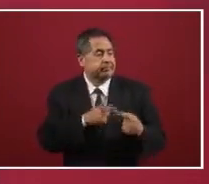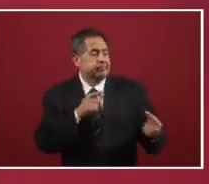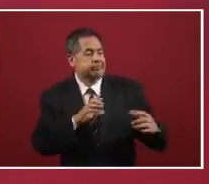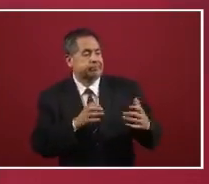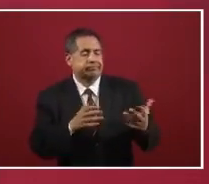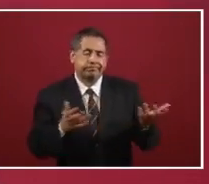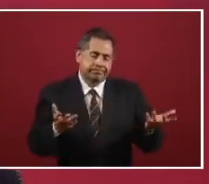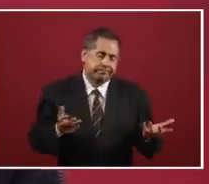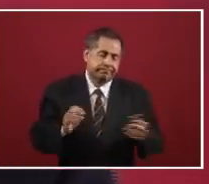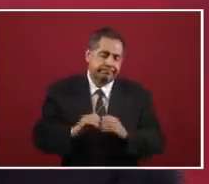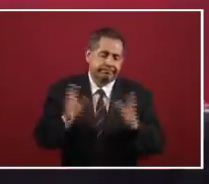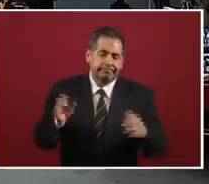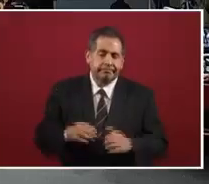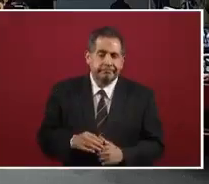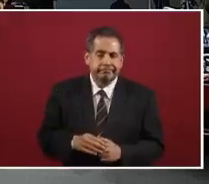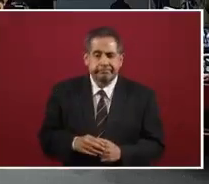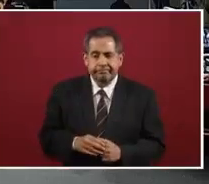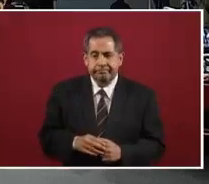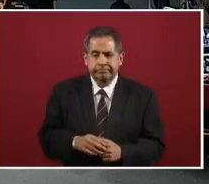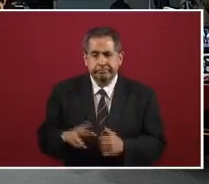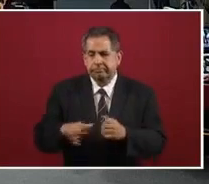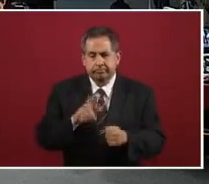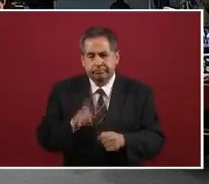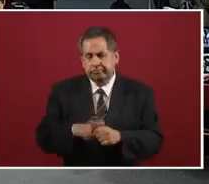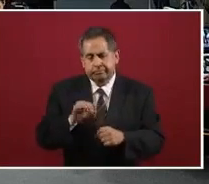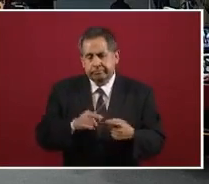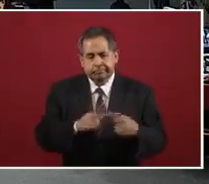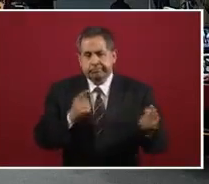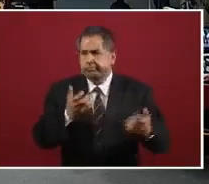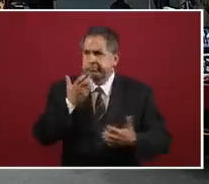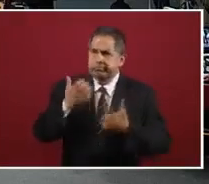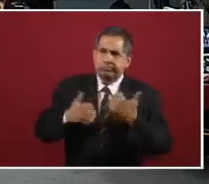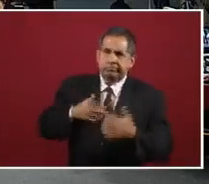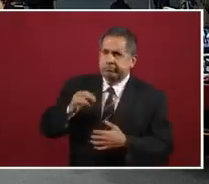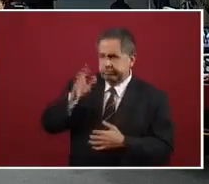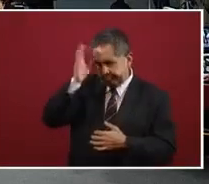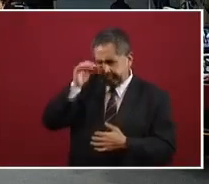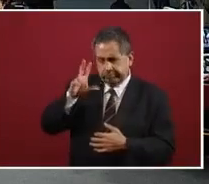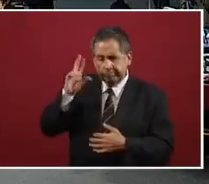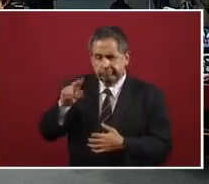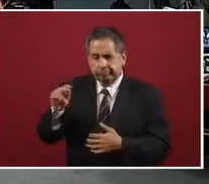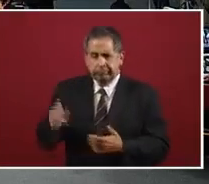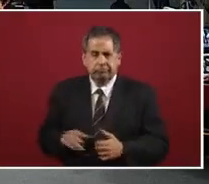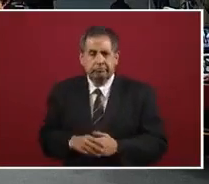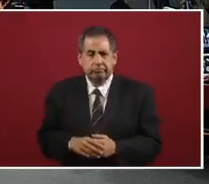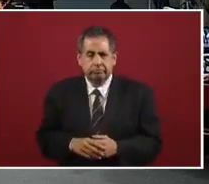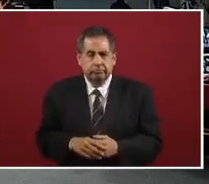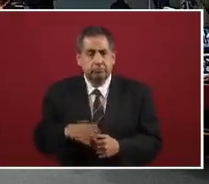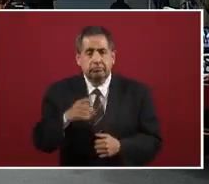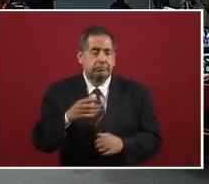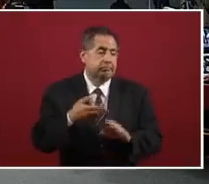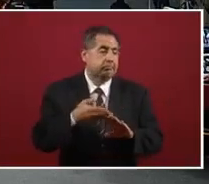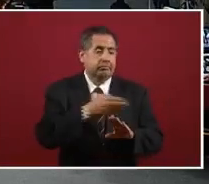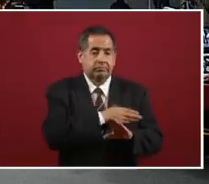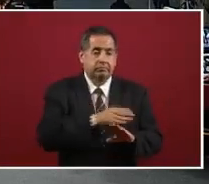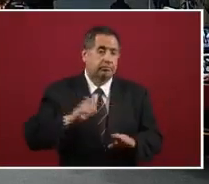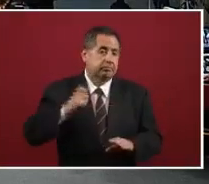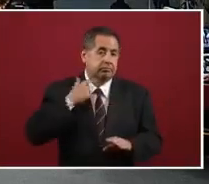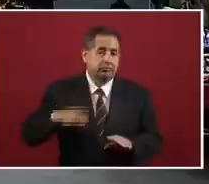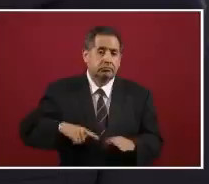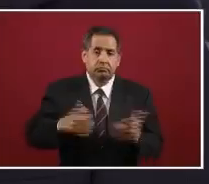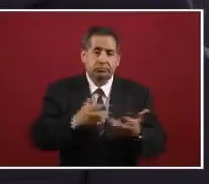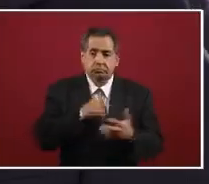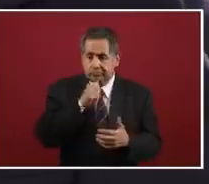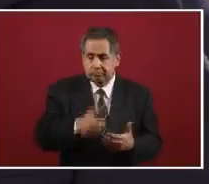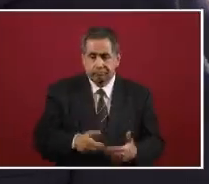porque es normal. Ellos no hicieron esto.